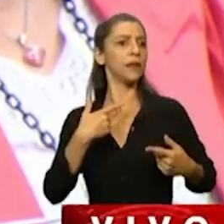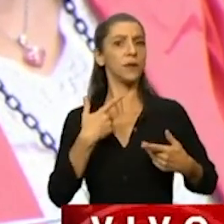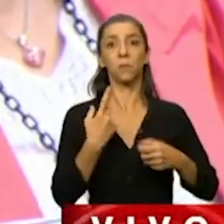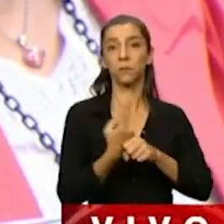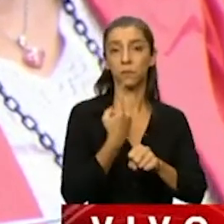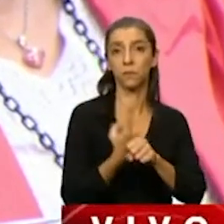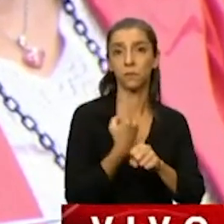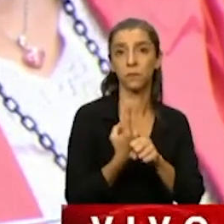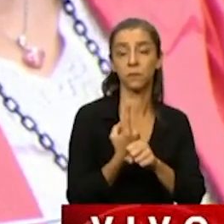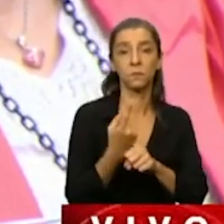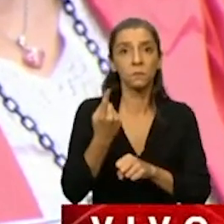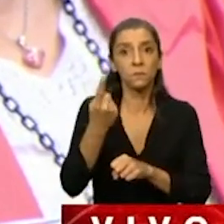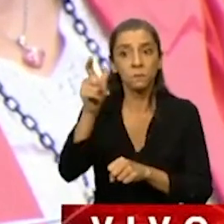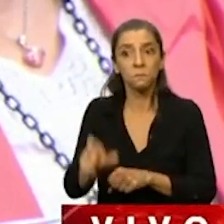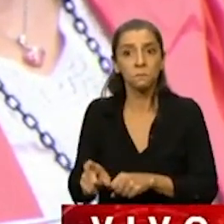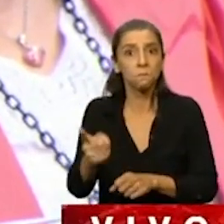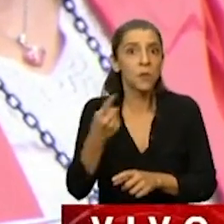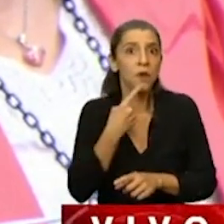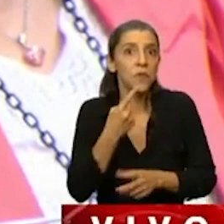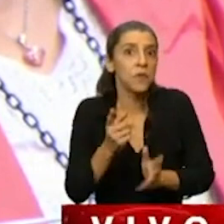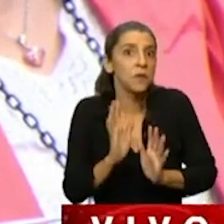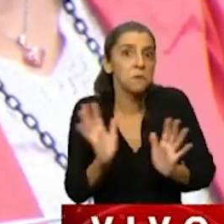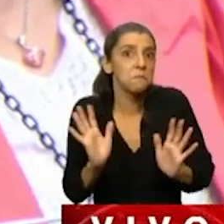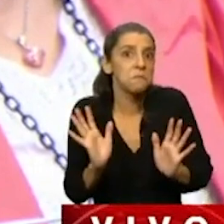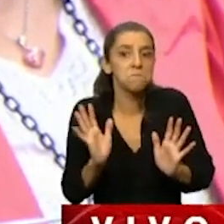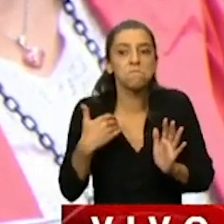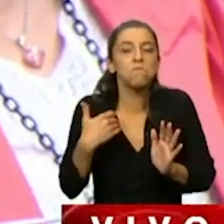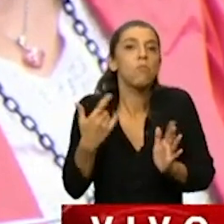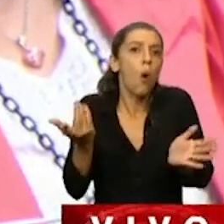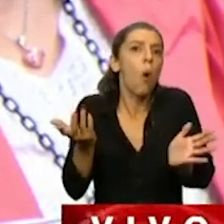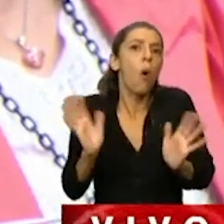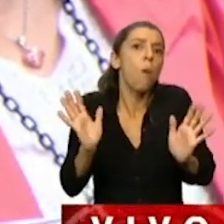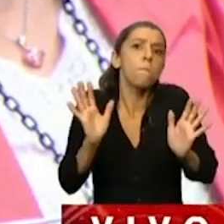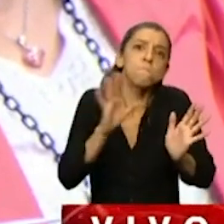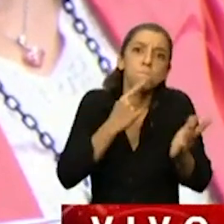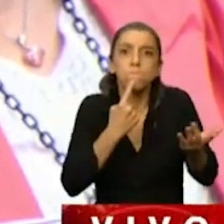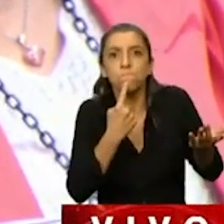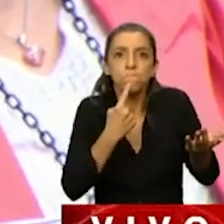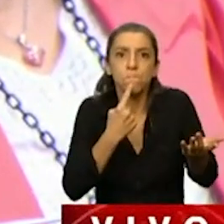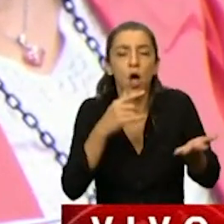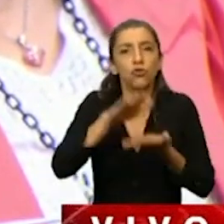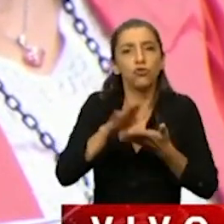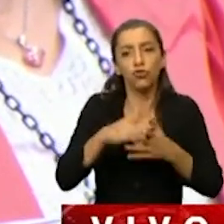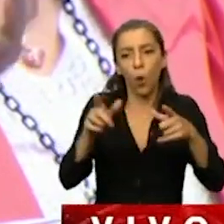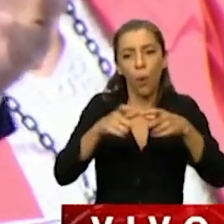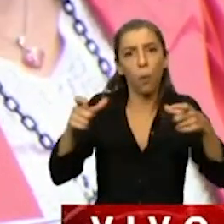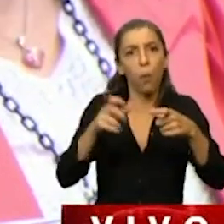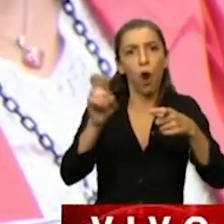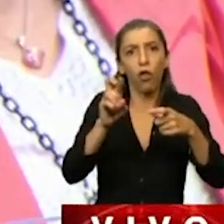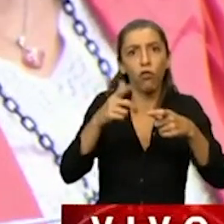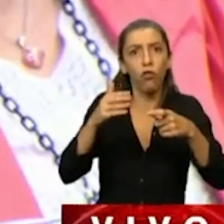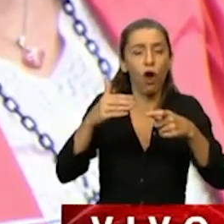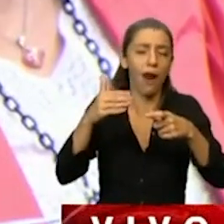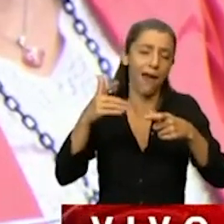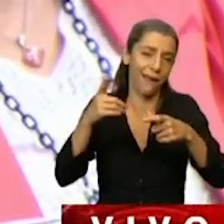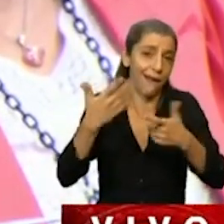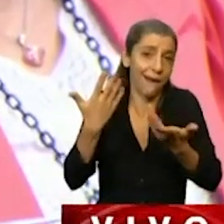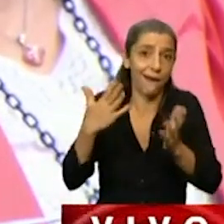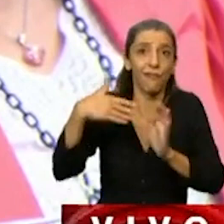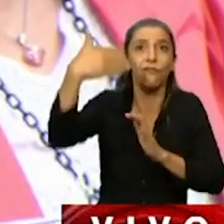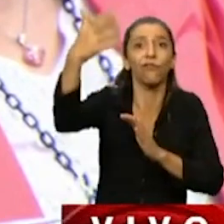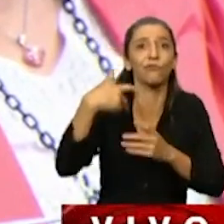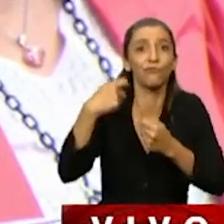no se le va a volver a entregar un bono en dólares a los fondos especulativos que el propio gobierno